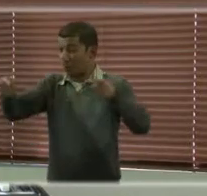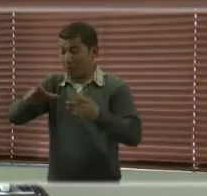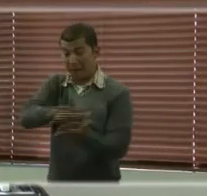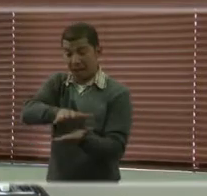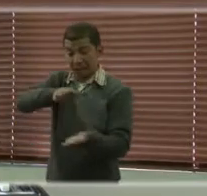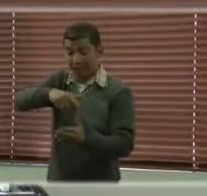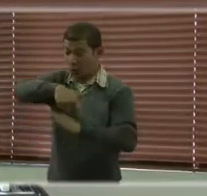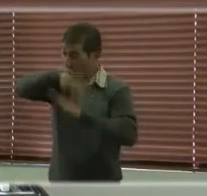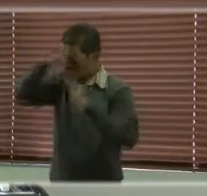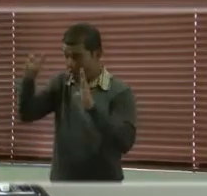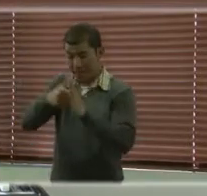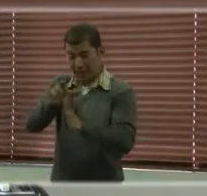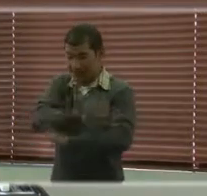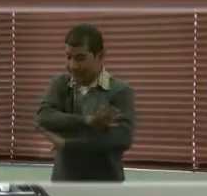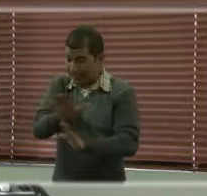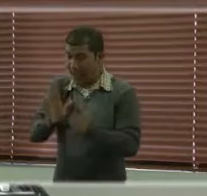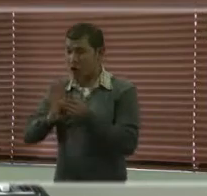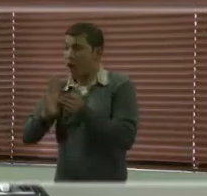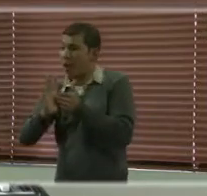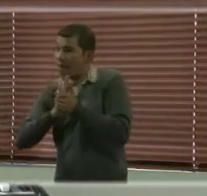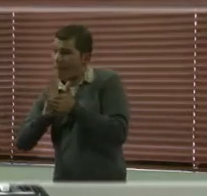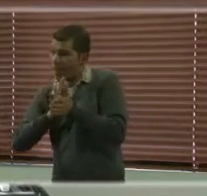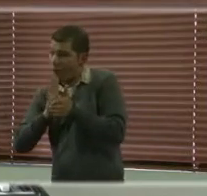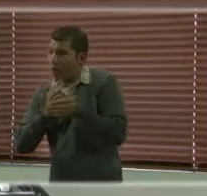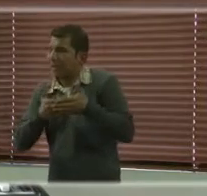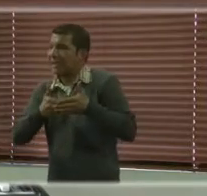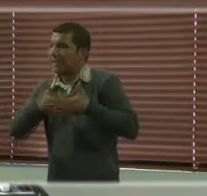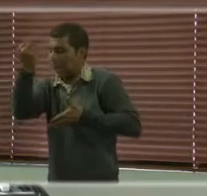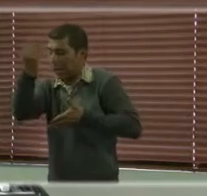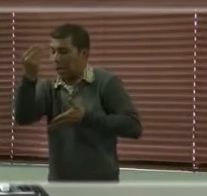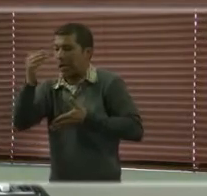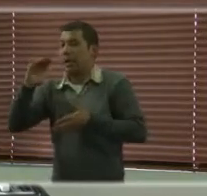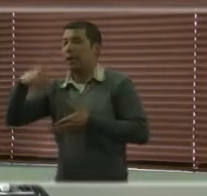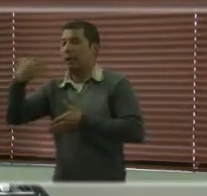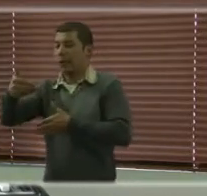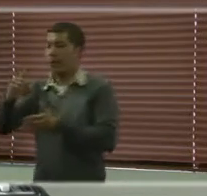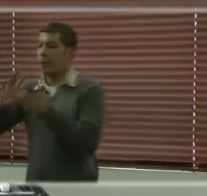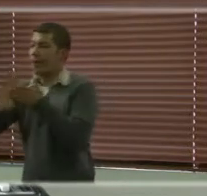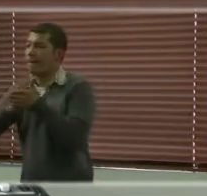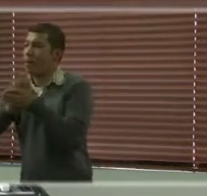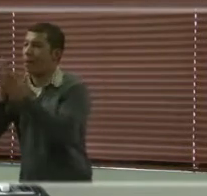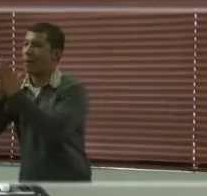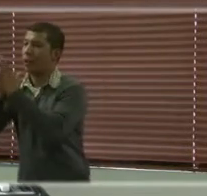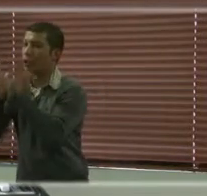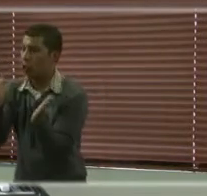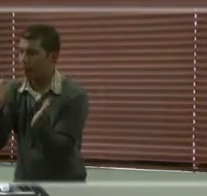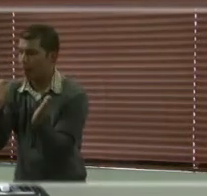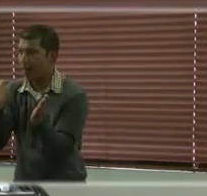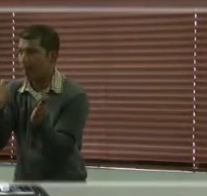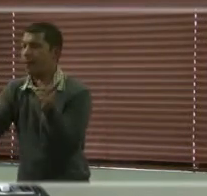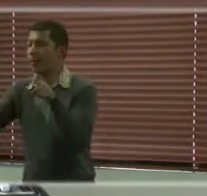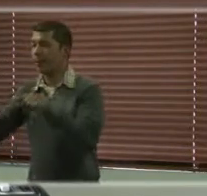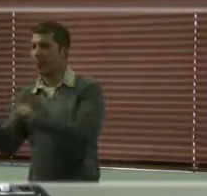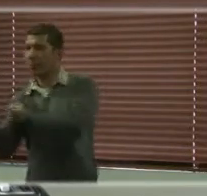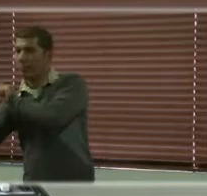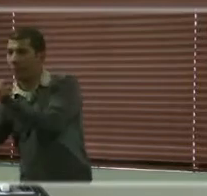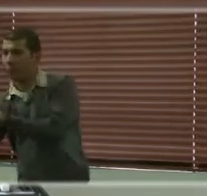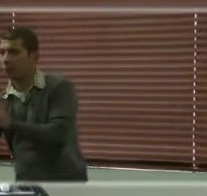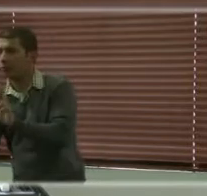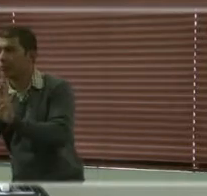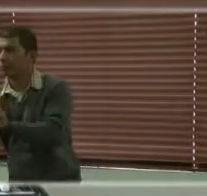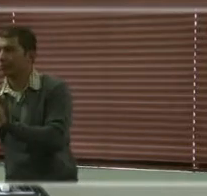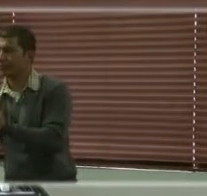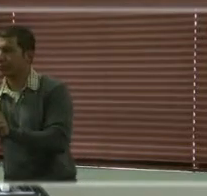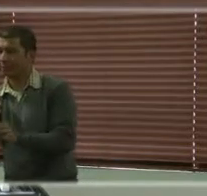consolidada tanto de los informes informe inicial y los informes sombra como las respuestas a las listas de preguntas recibidas